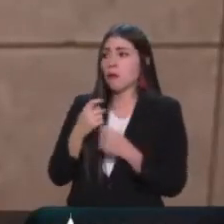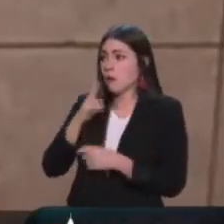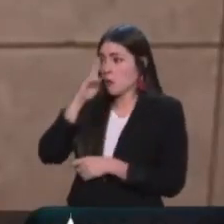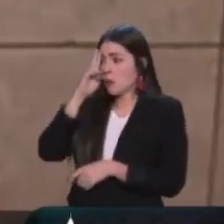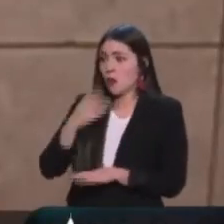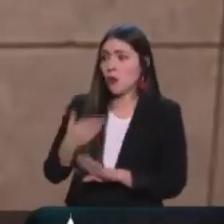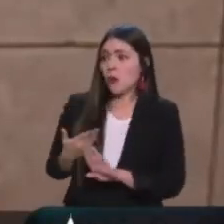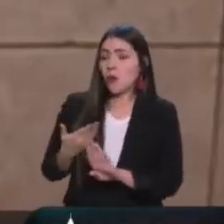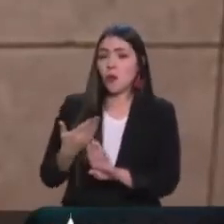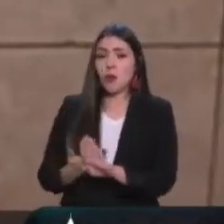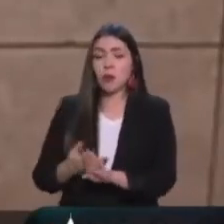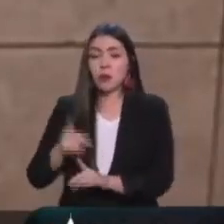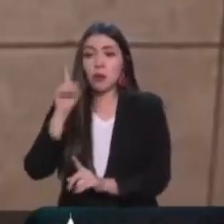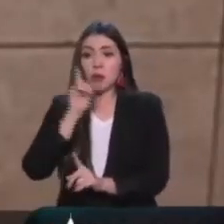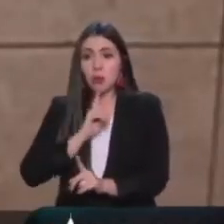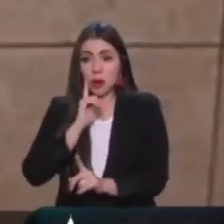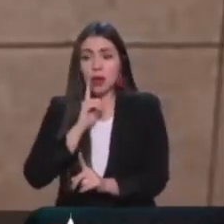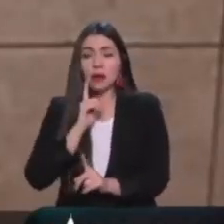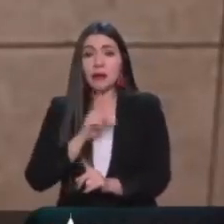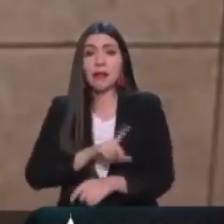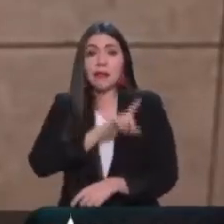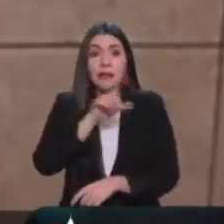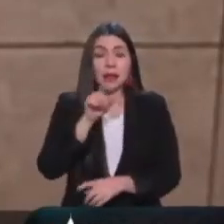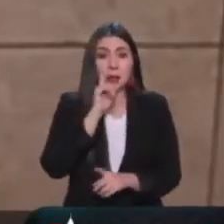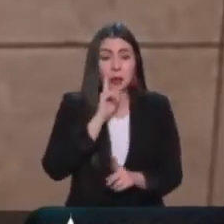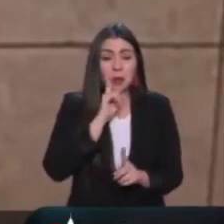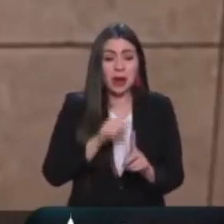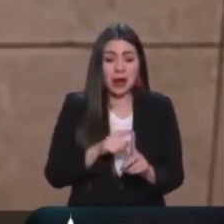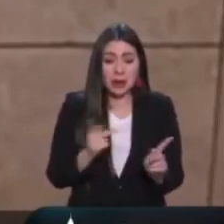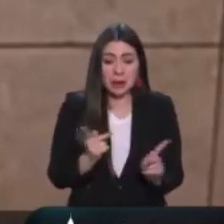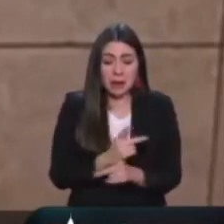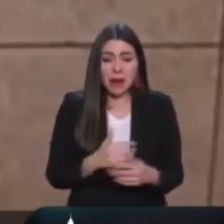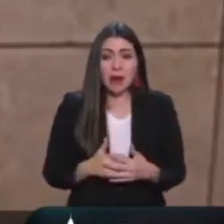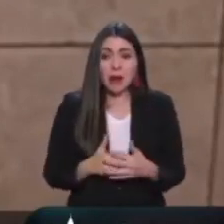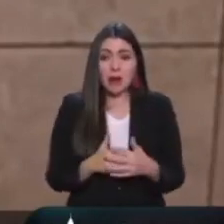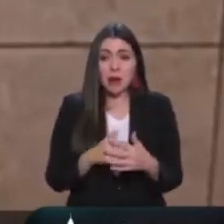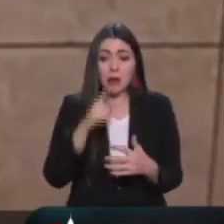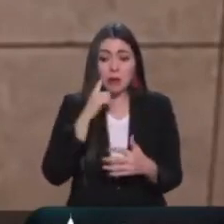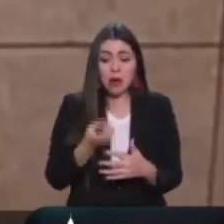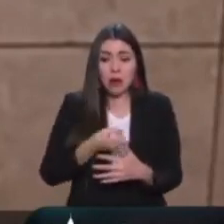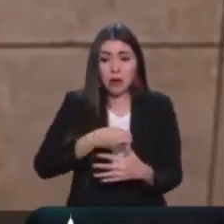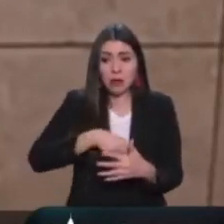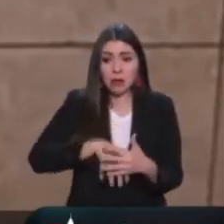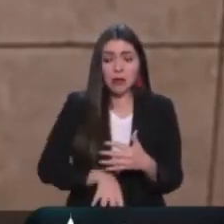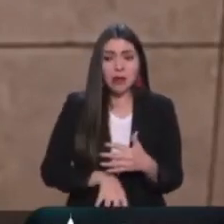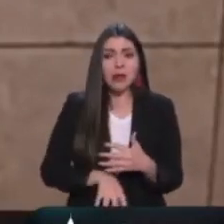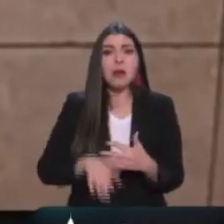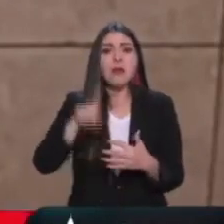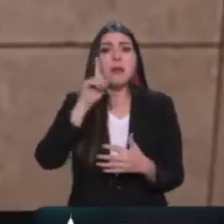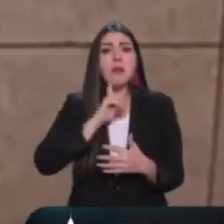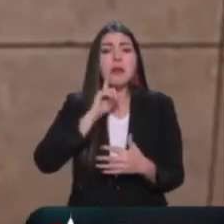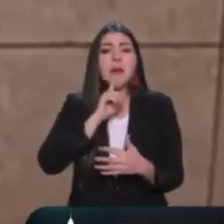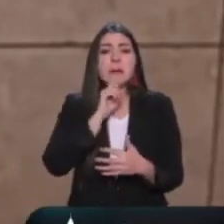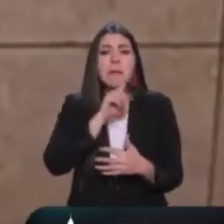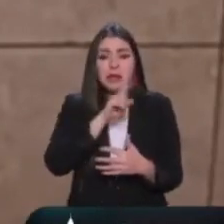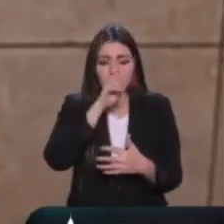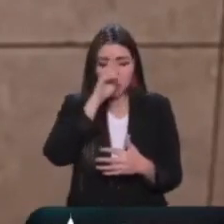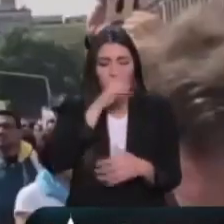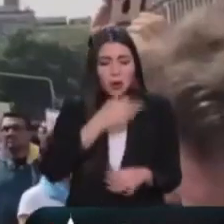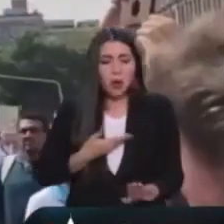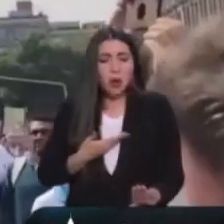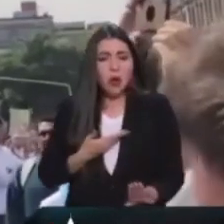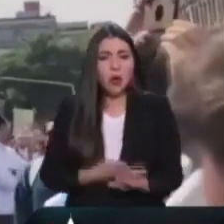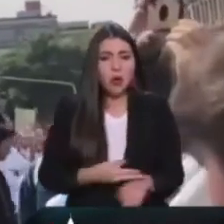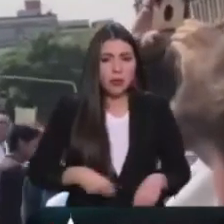si se interrumpe el embarazo, se hará violencia contra la vida de otro ser